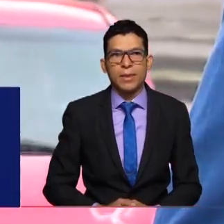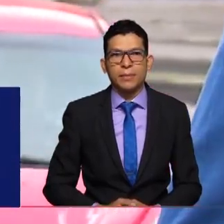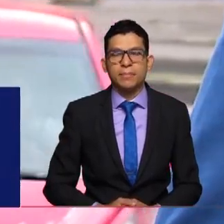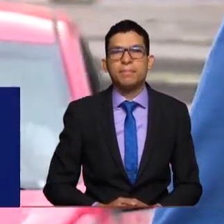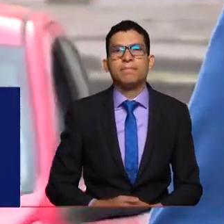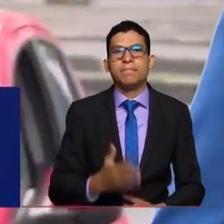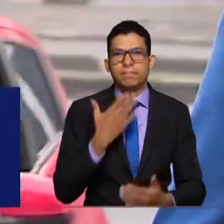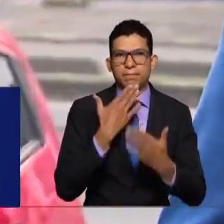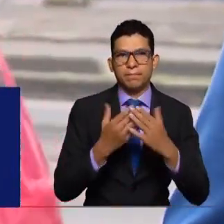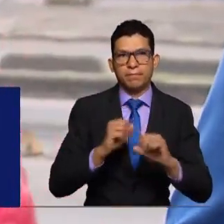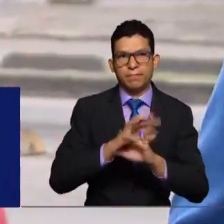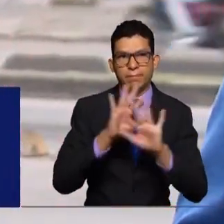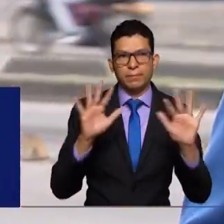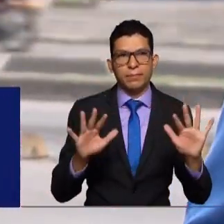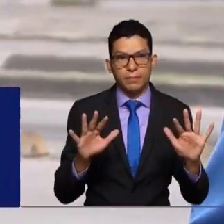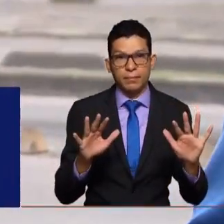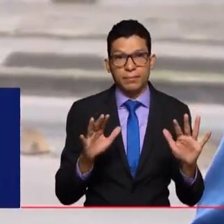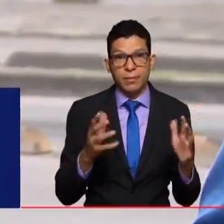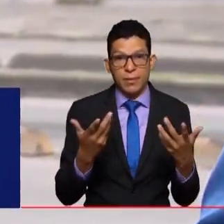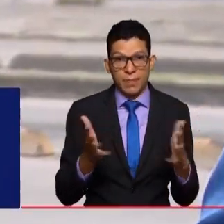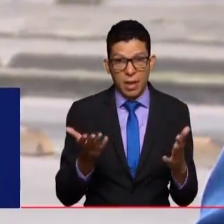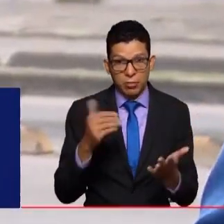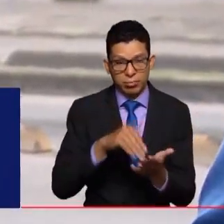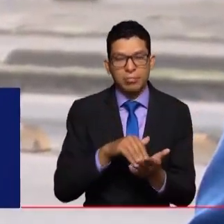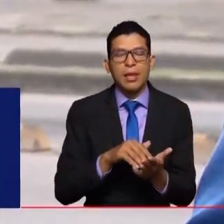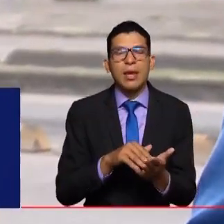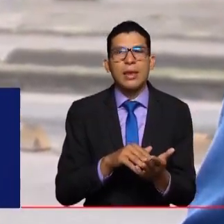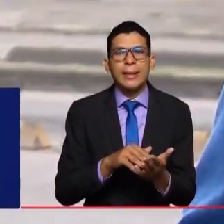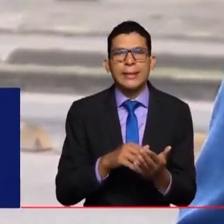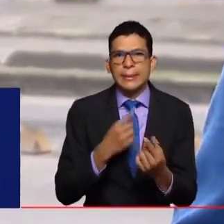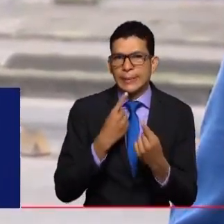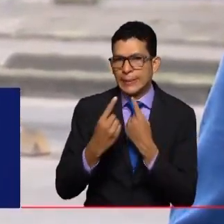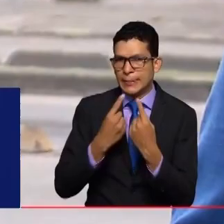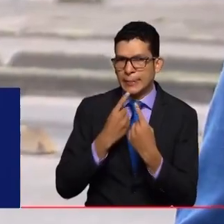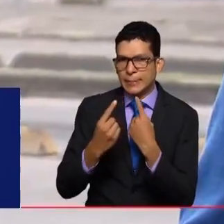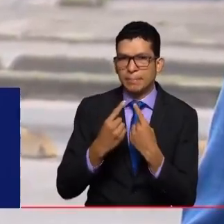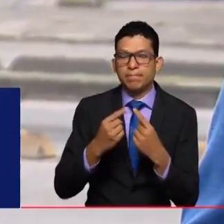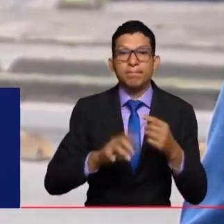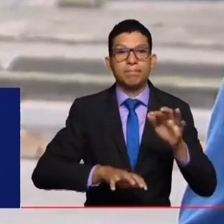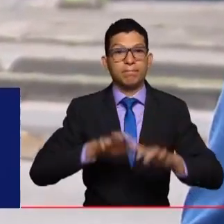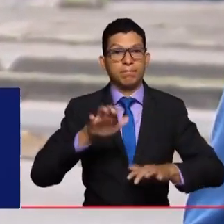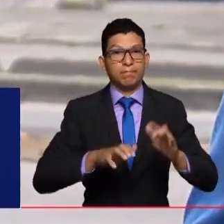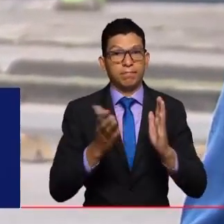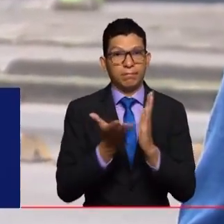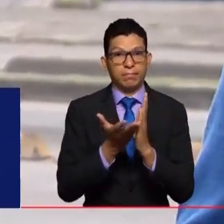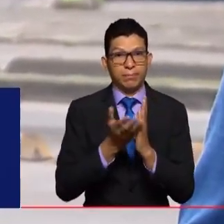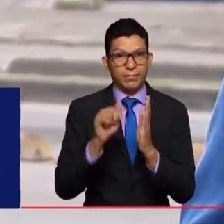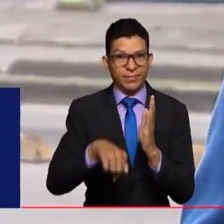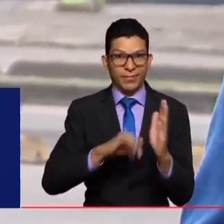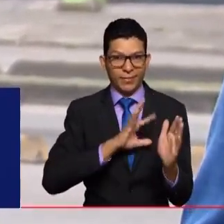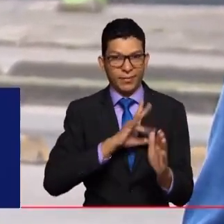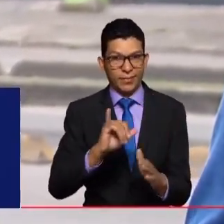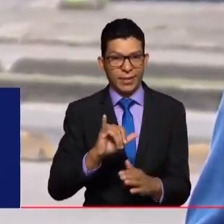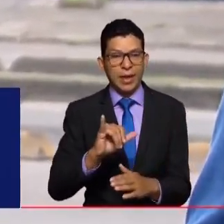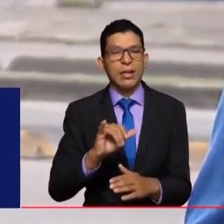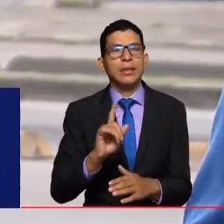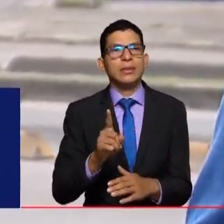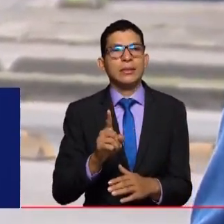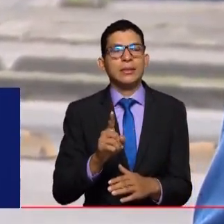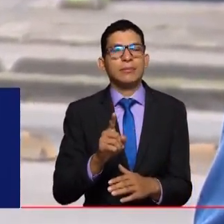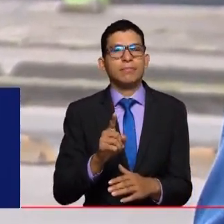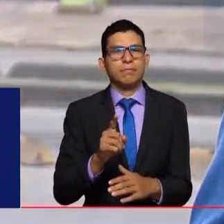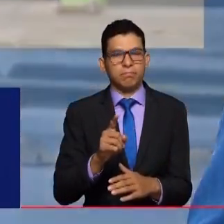Buenos días de nuevo Bueno luego de un diálogo gracias a la intervención de la secretaría de educación de Cali se logró que los estudiantes